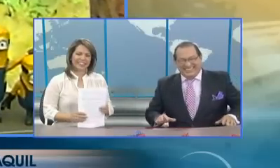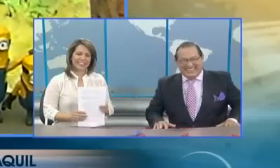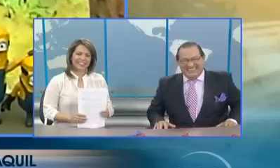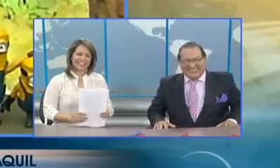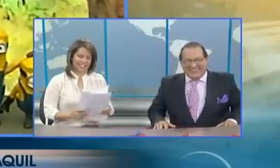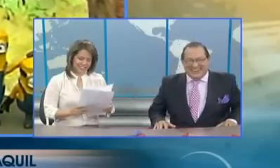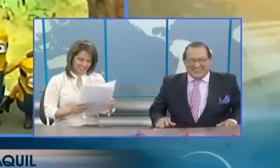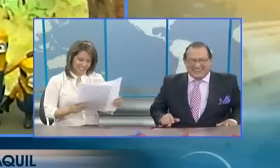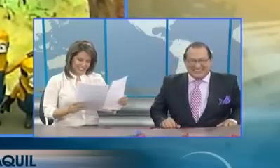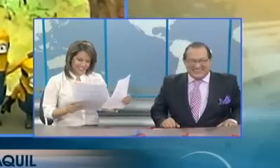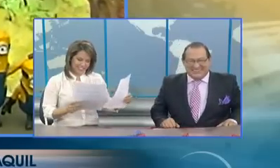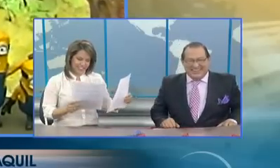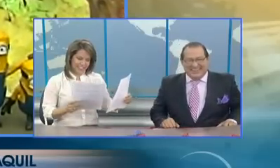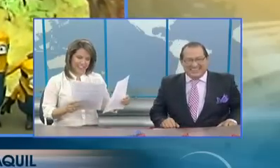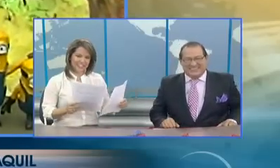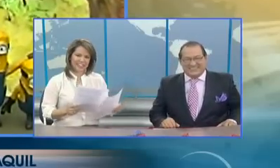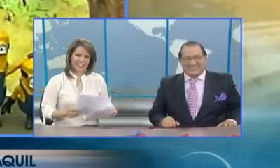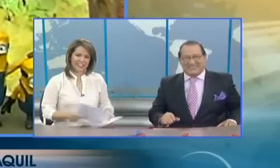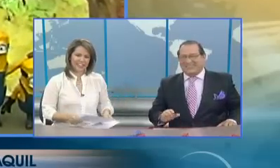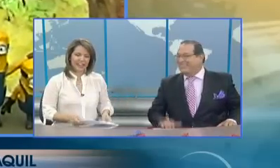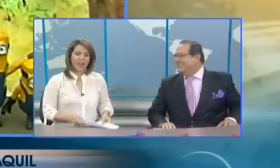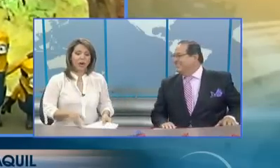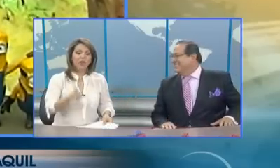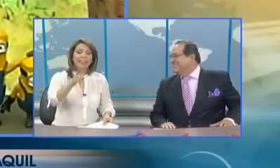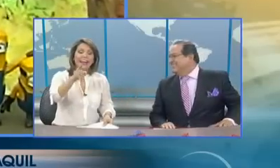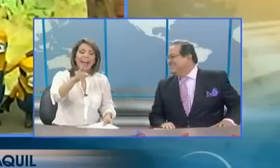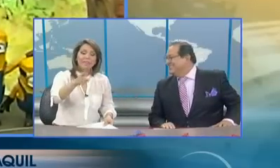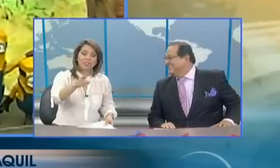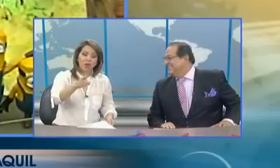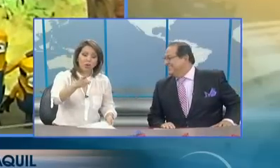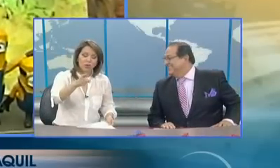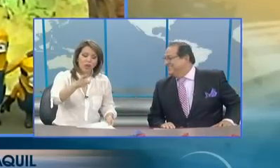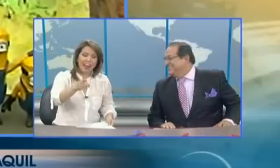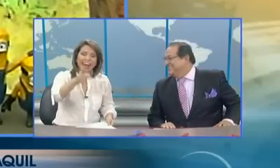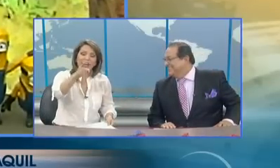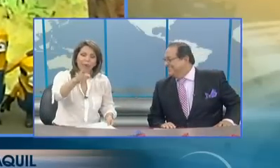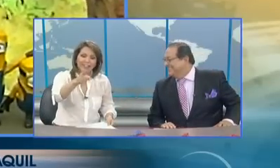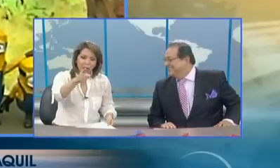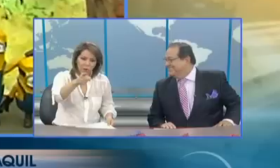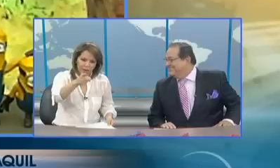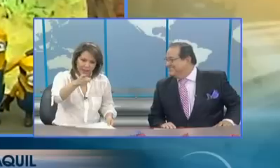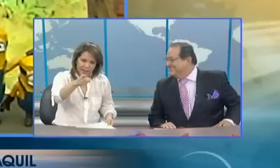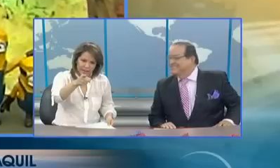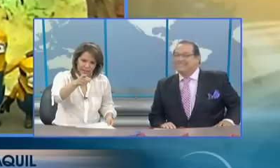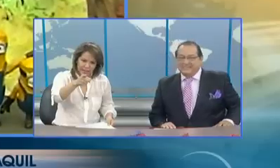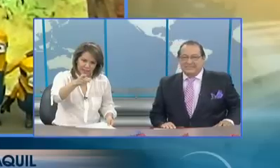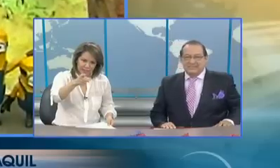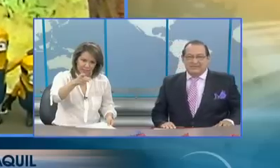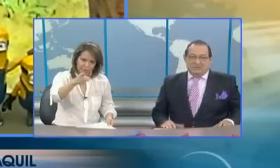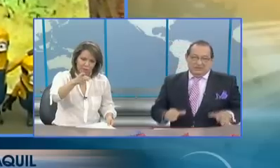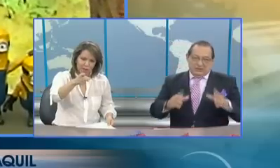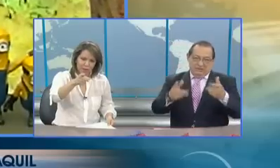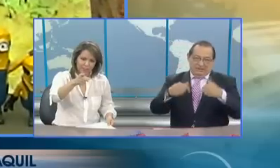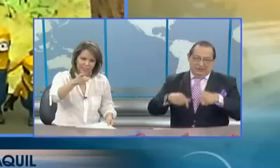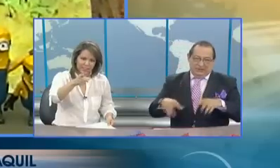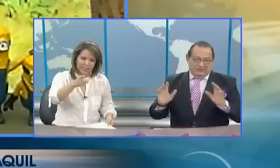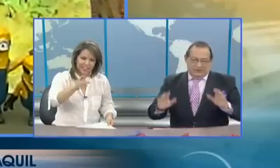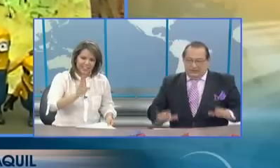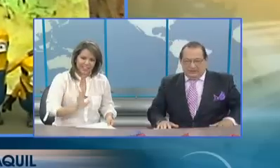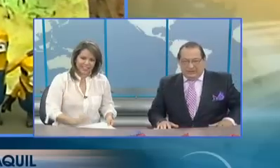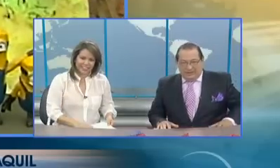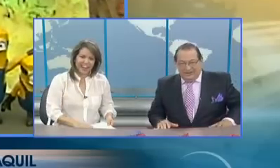Ok, tenemos que irnos al corte, Luciola. Más adelante conversamos con usted. Como tarea de emisión, Luciola, encuentre a Hugo Gavilanes allí. No, pues si no me ven por